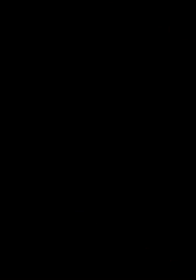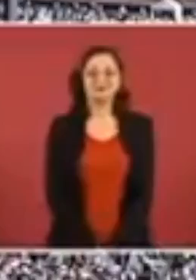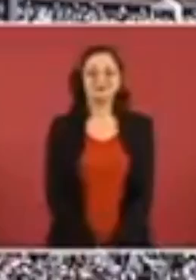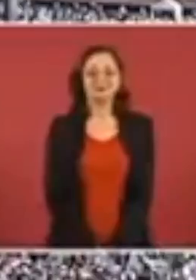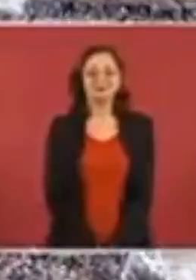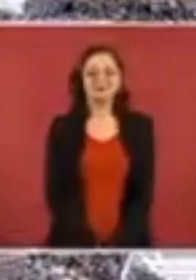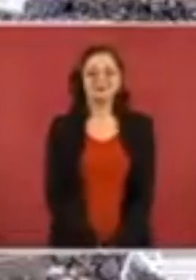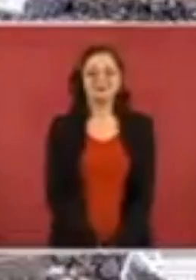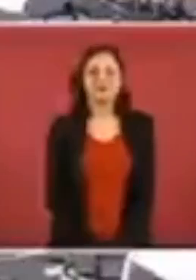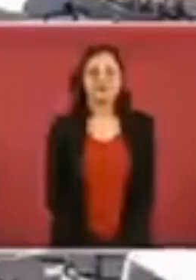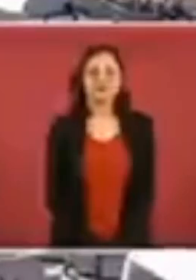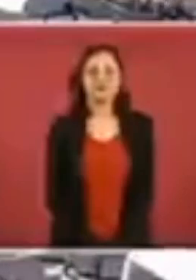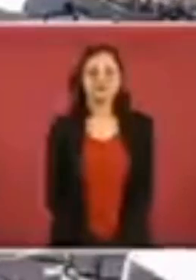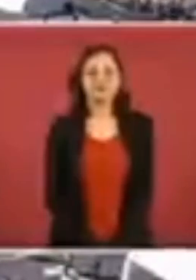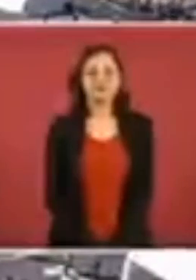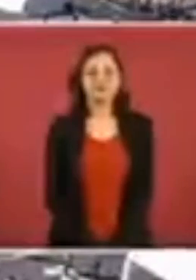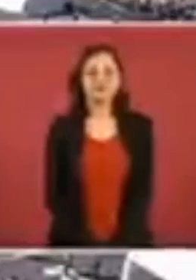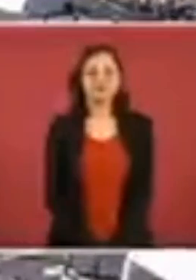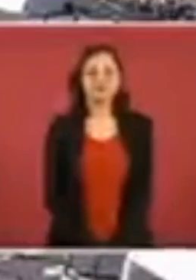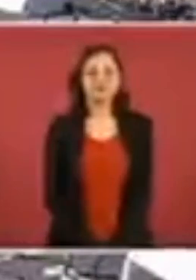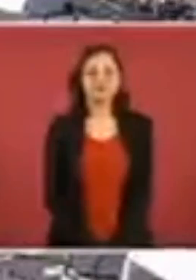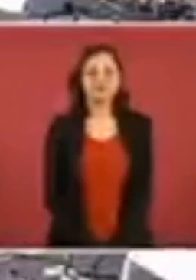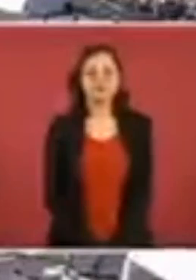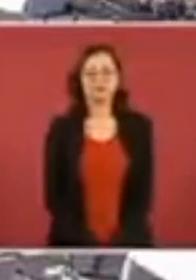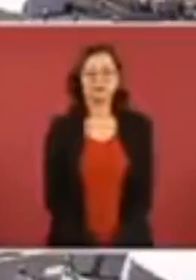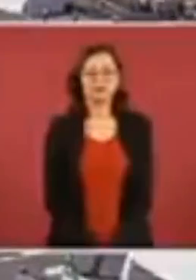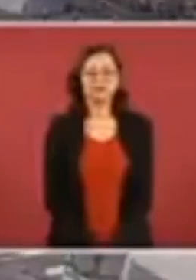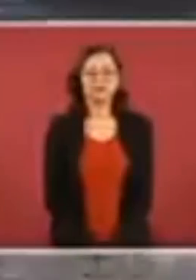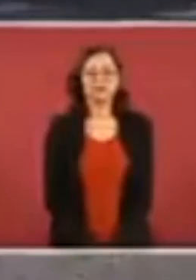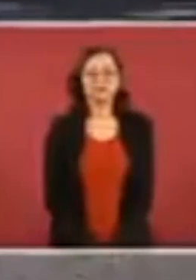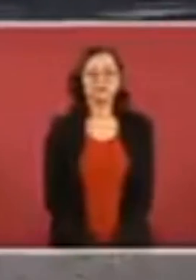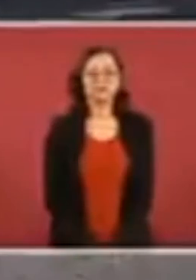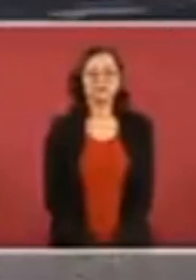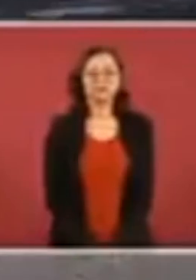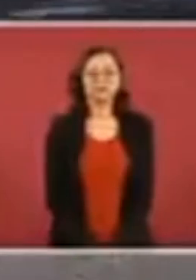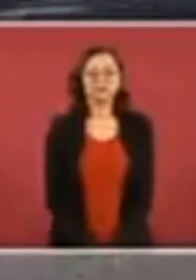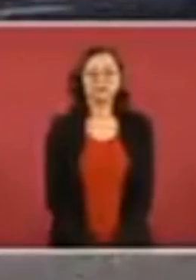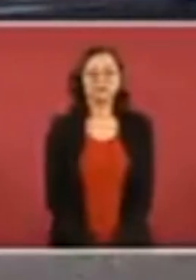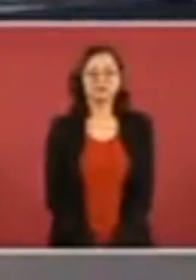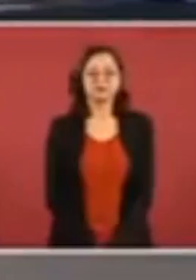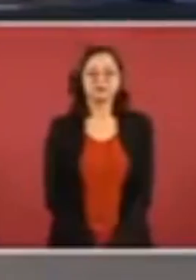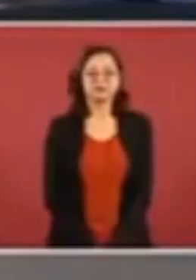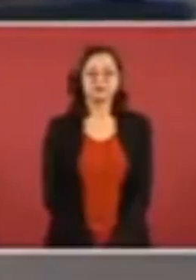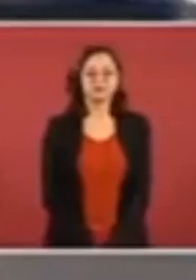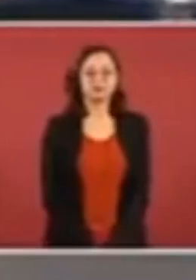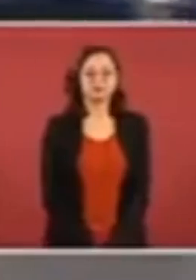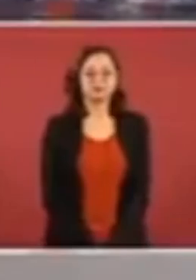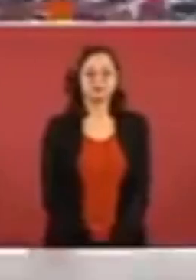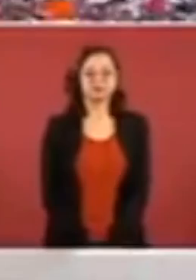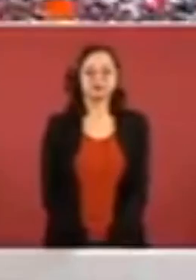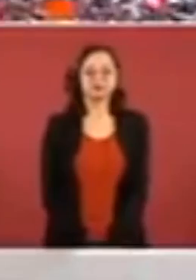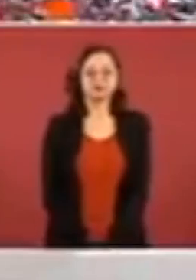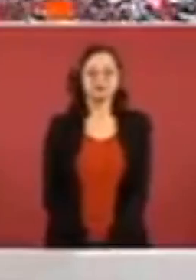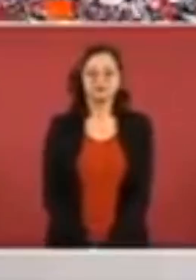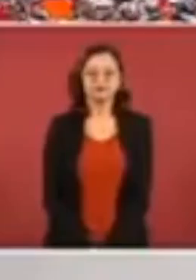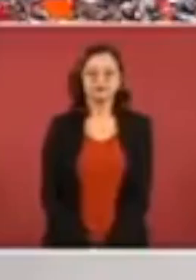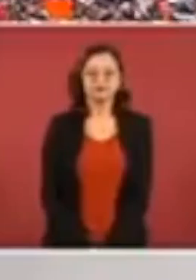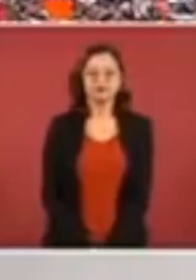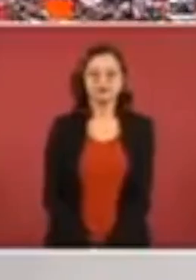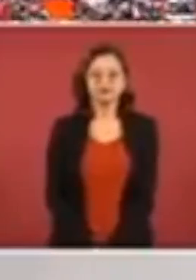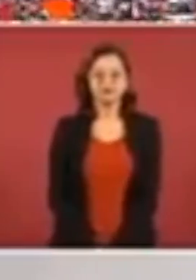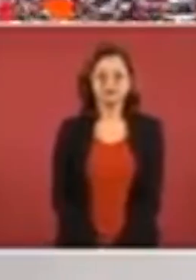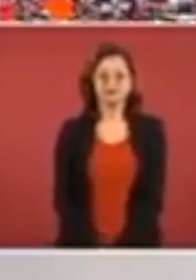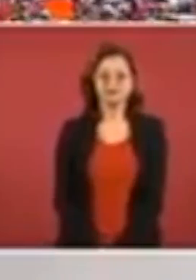al comenzar el año dos pedernal del reinado del gran tlatoani pg te suma el panorama de las provincias unidas de mexico